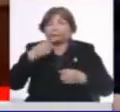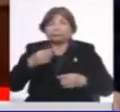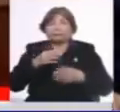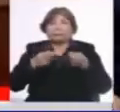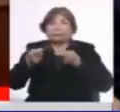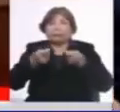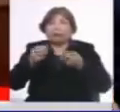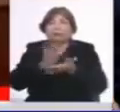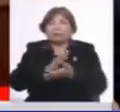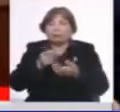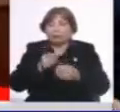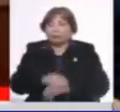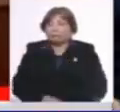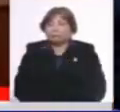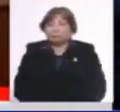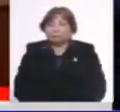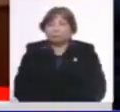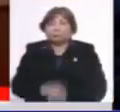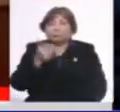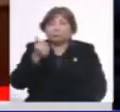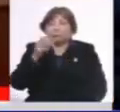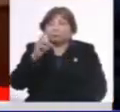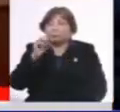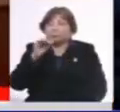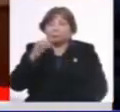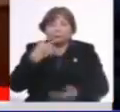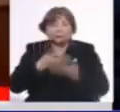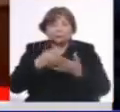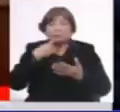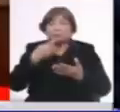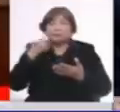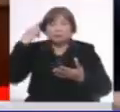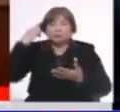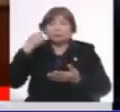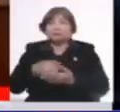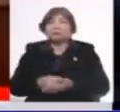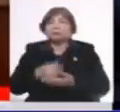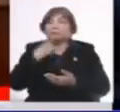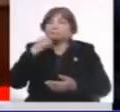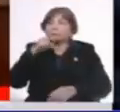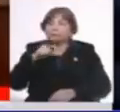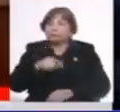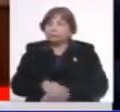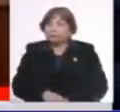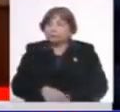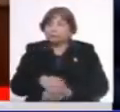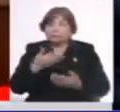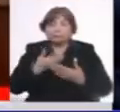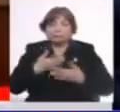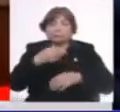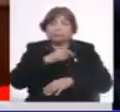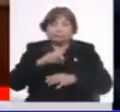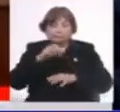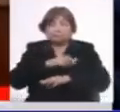en administración. Lo hice en razón de que necesitaba ejercer mi carrera de